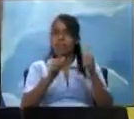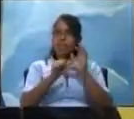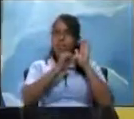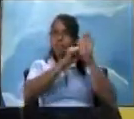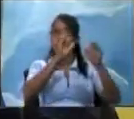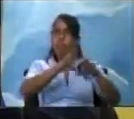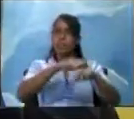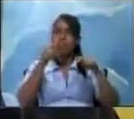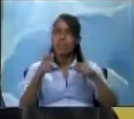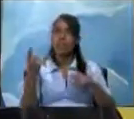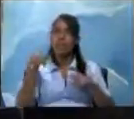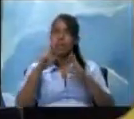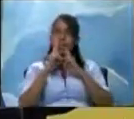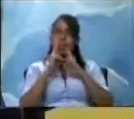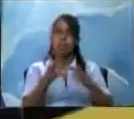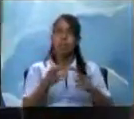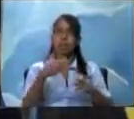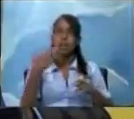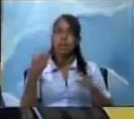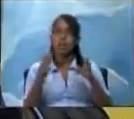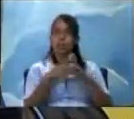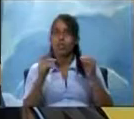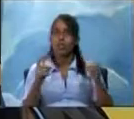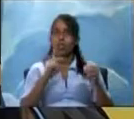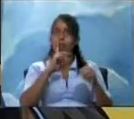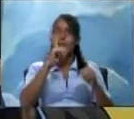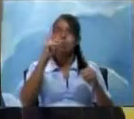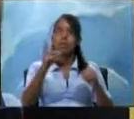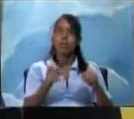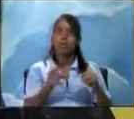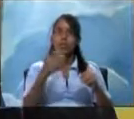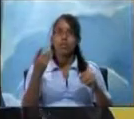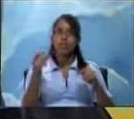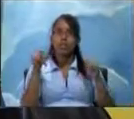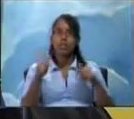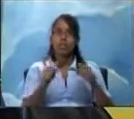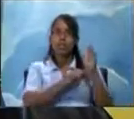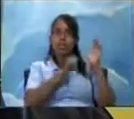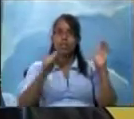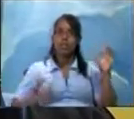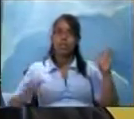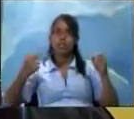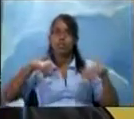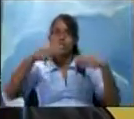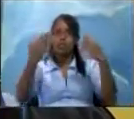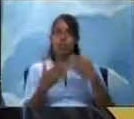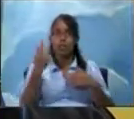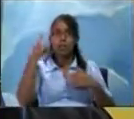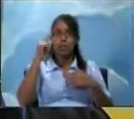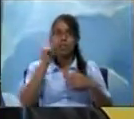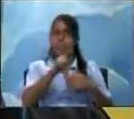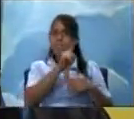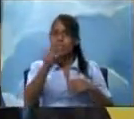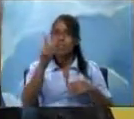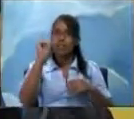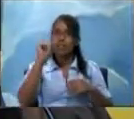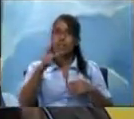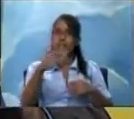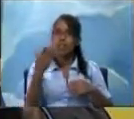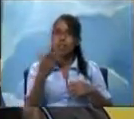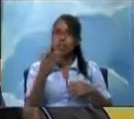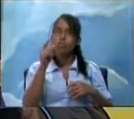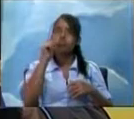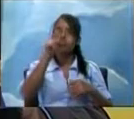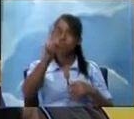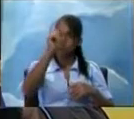de la sintonía, porque aquí hay respuesta a todas las preguntas que usted tiene. Aquí el Señor nos da para darle a usted también,